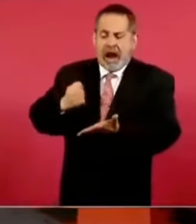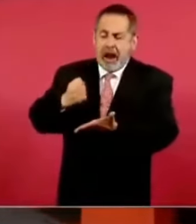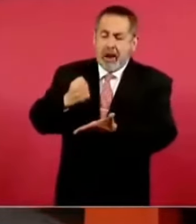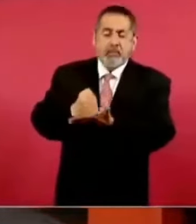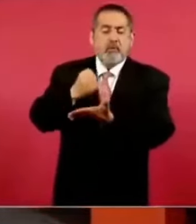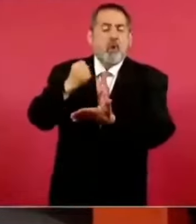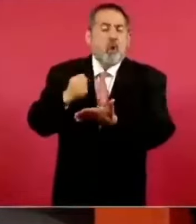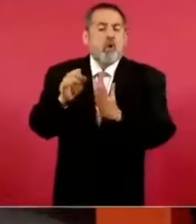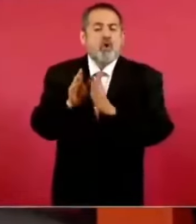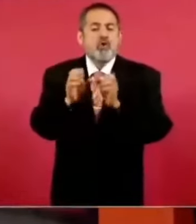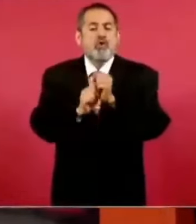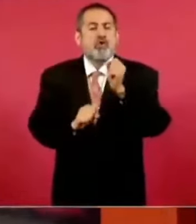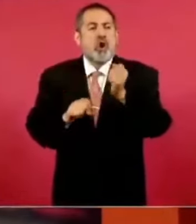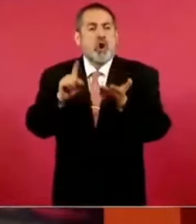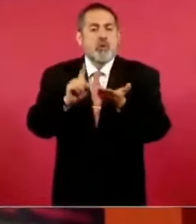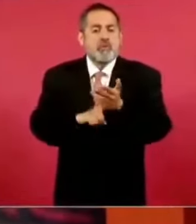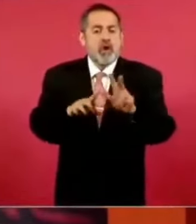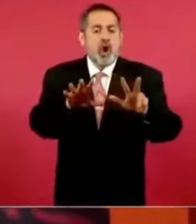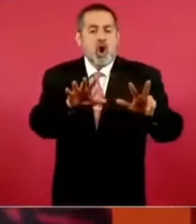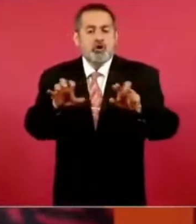la Constitución de